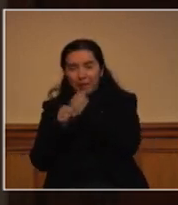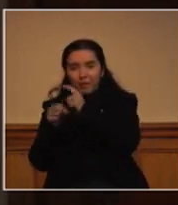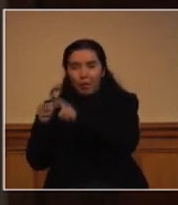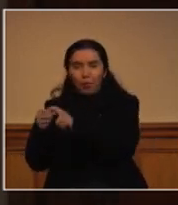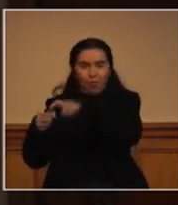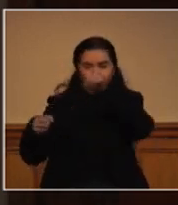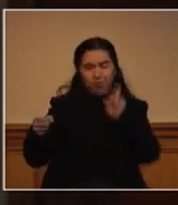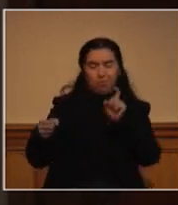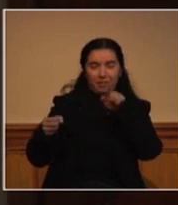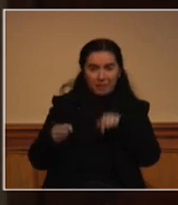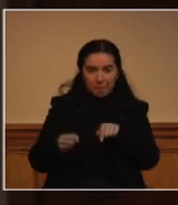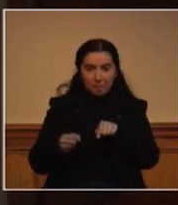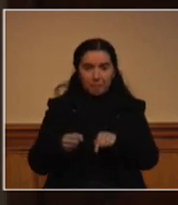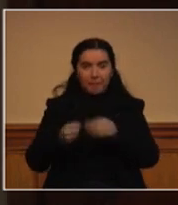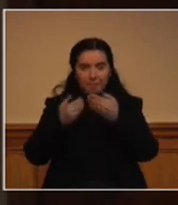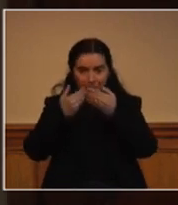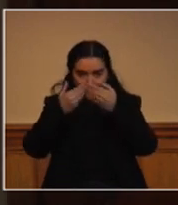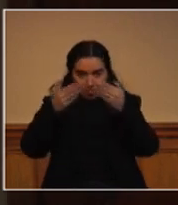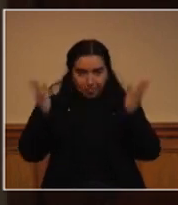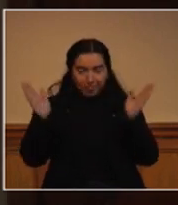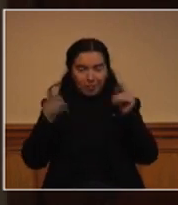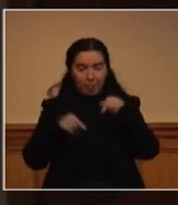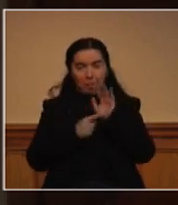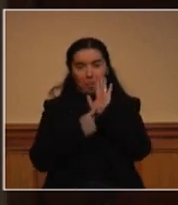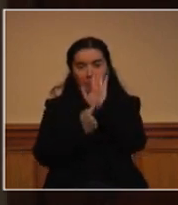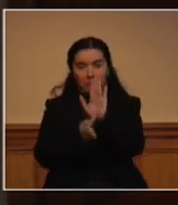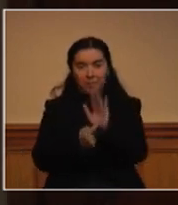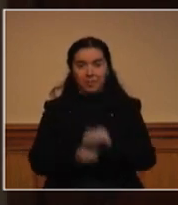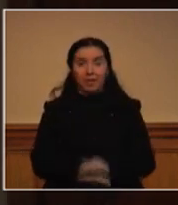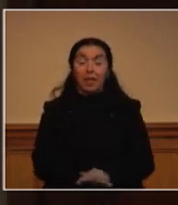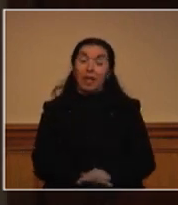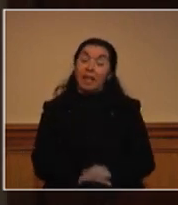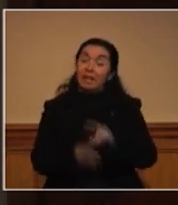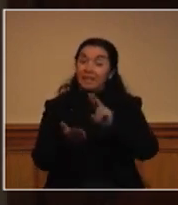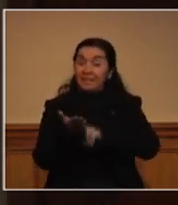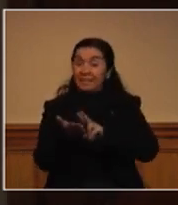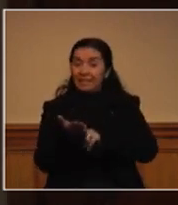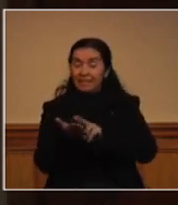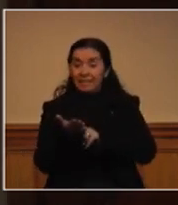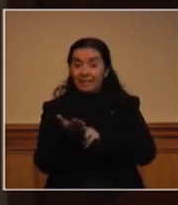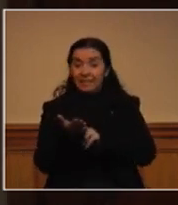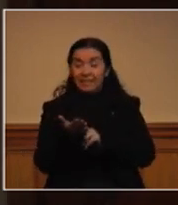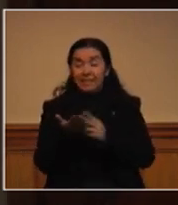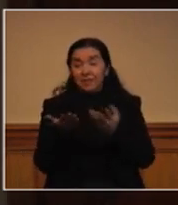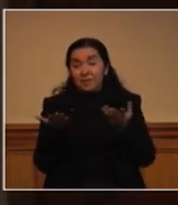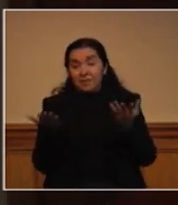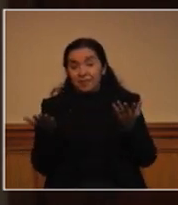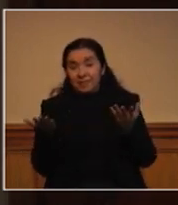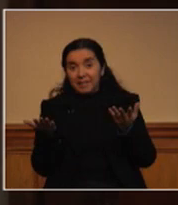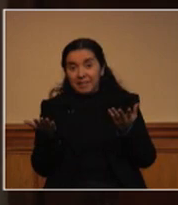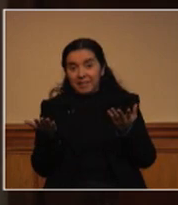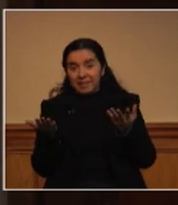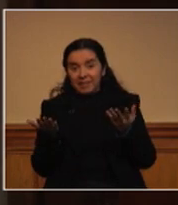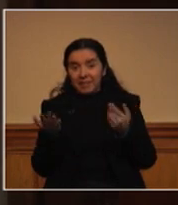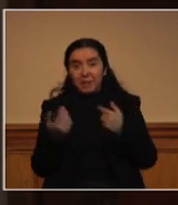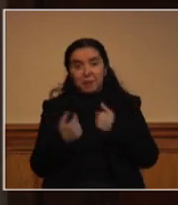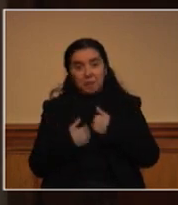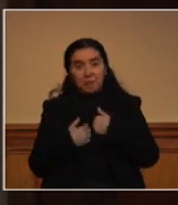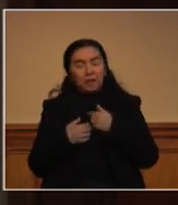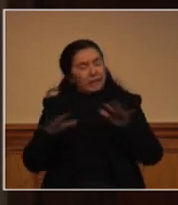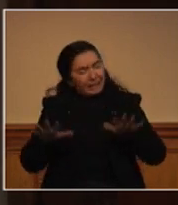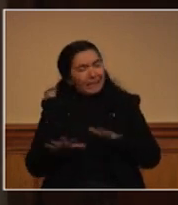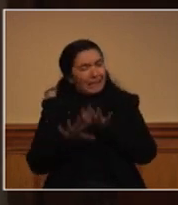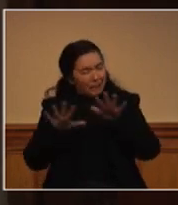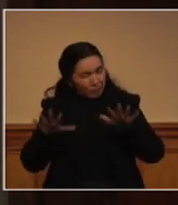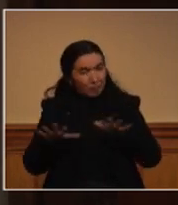para abrirlo esto. Y realmente, pues me supuso ese esfuerzo,